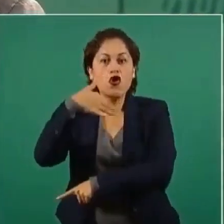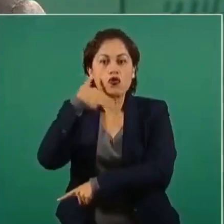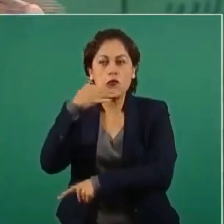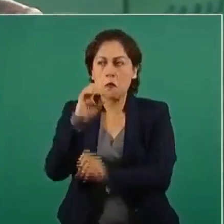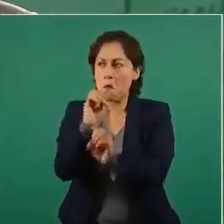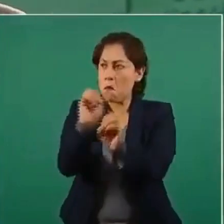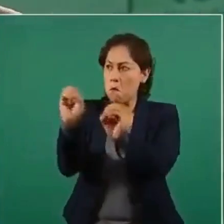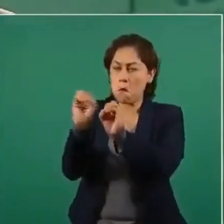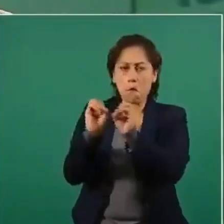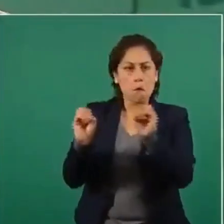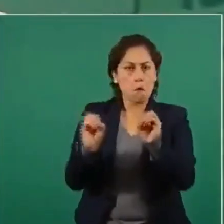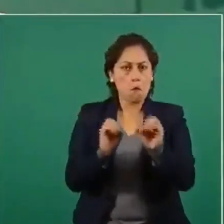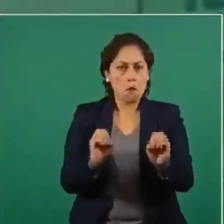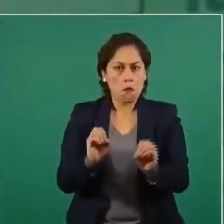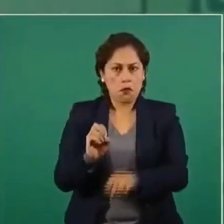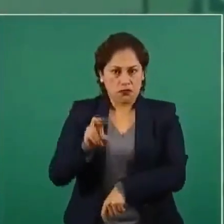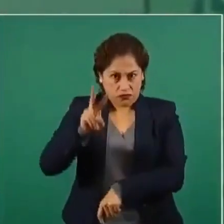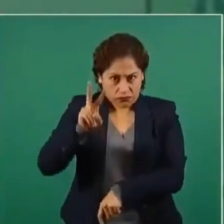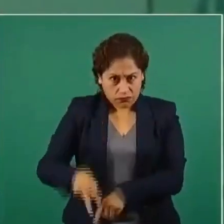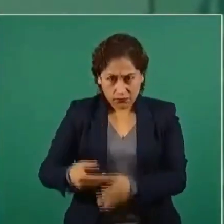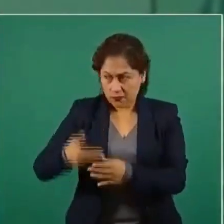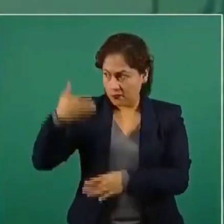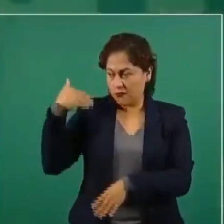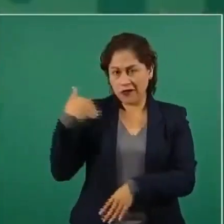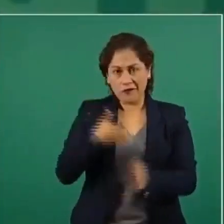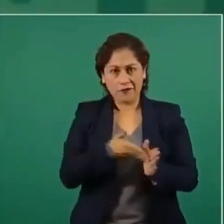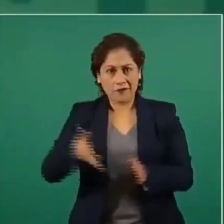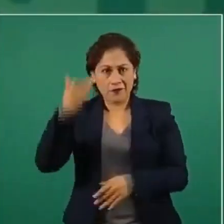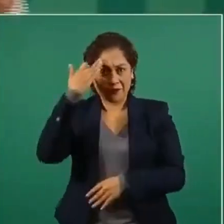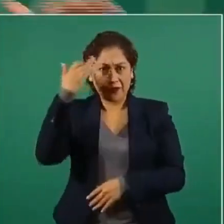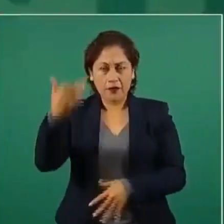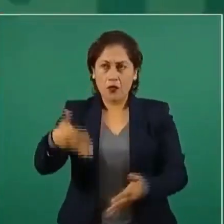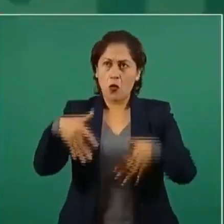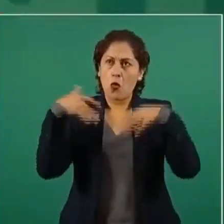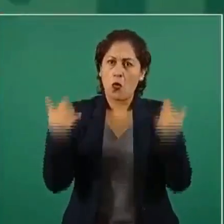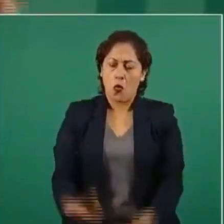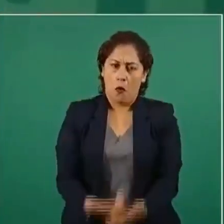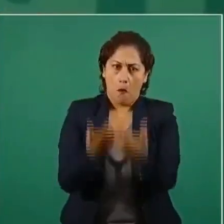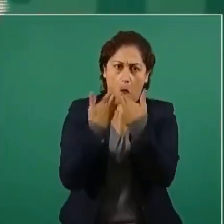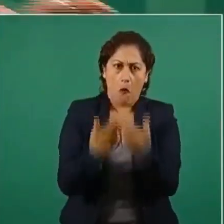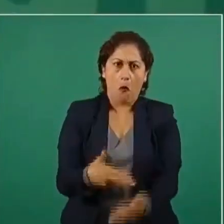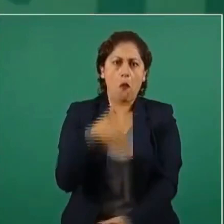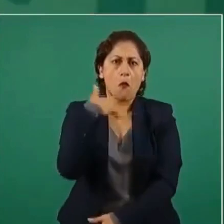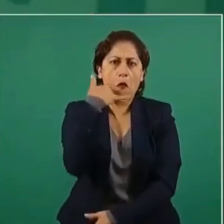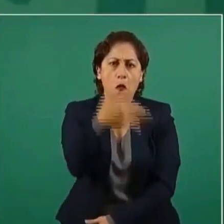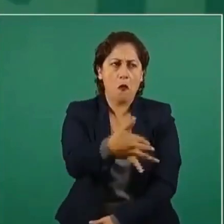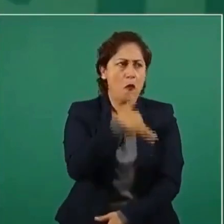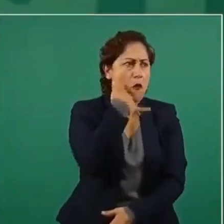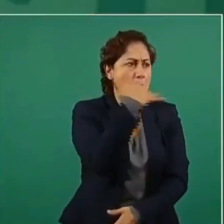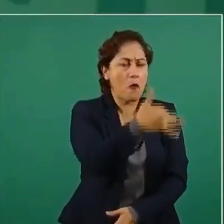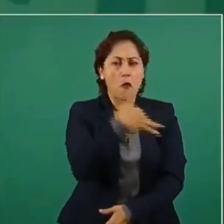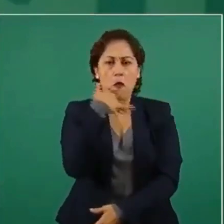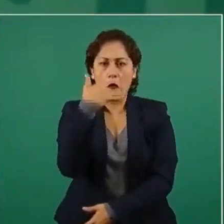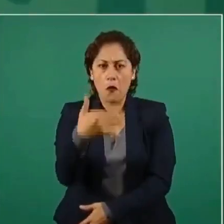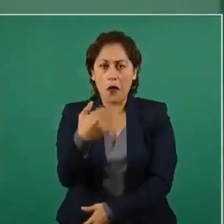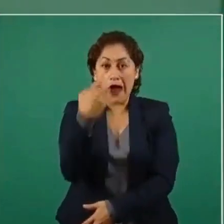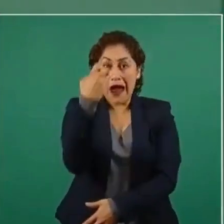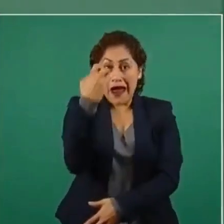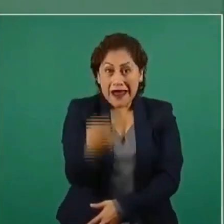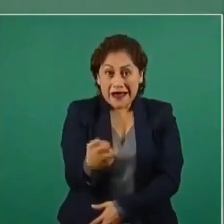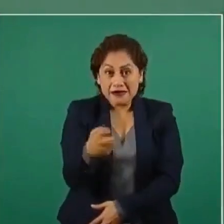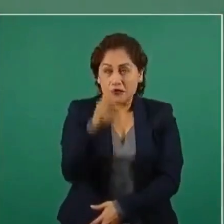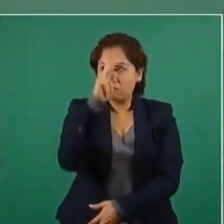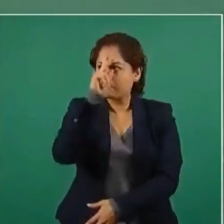en el periodo neoliberal. Y fue lo que destruyó todo, fue lo que llevó a la crisis de